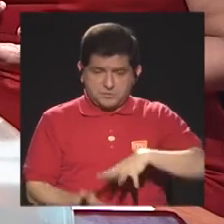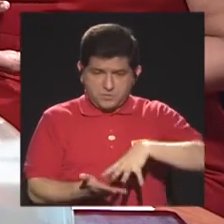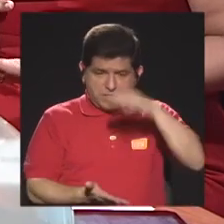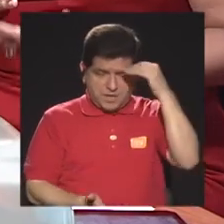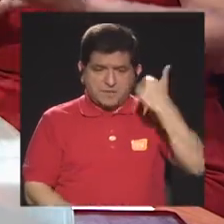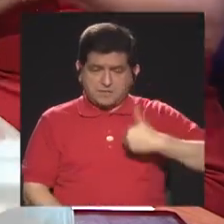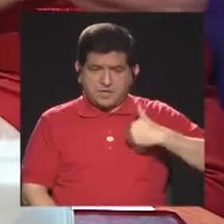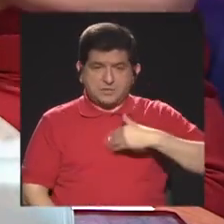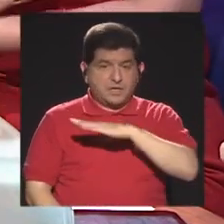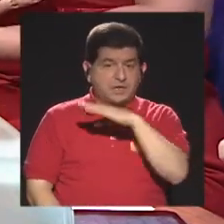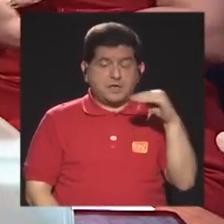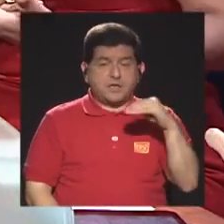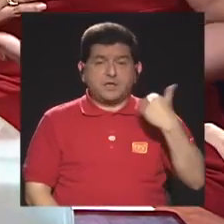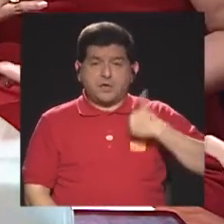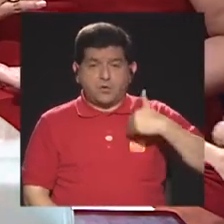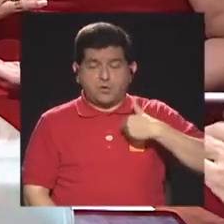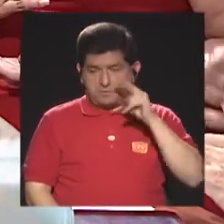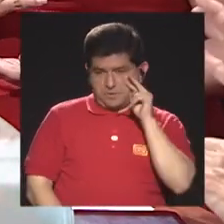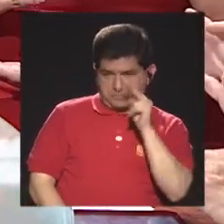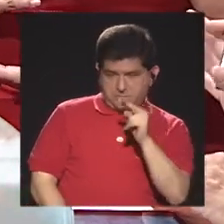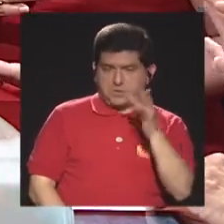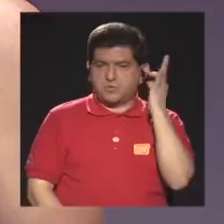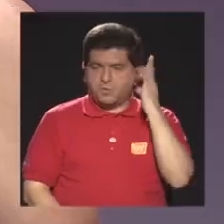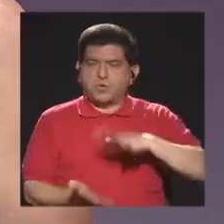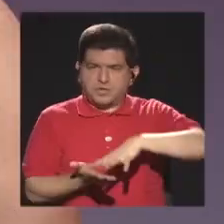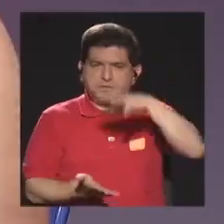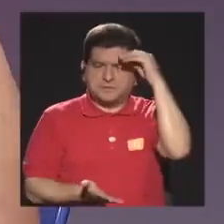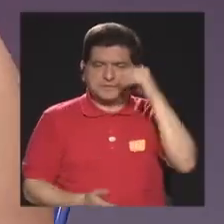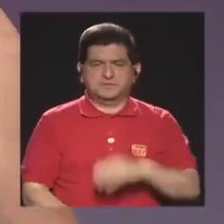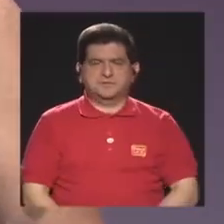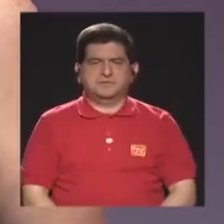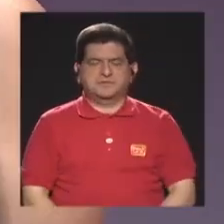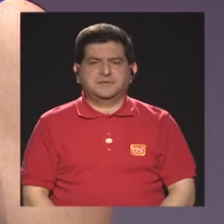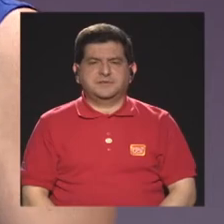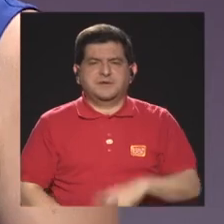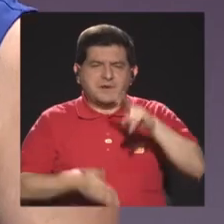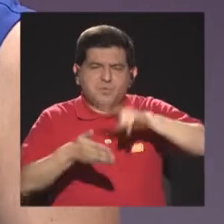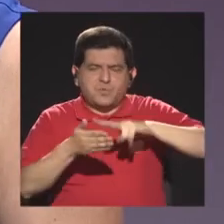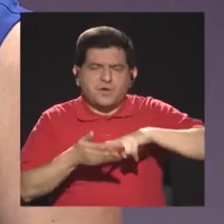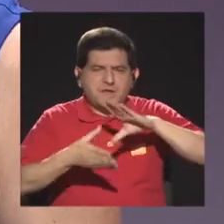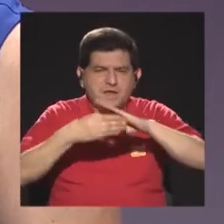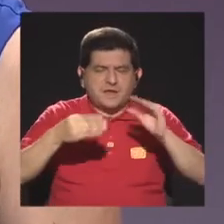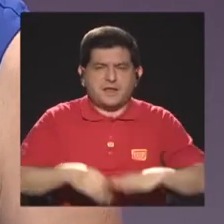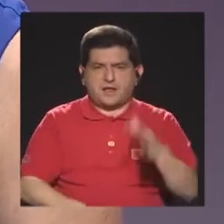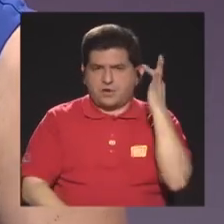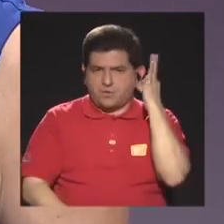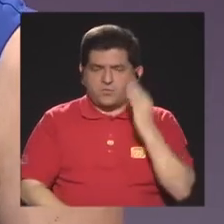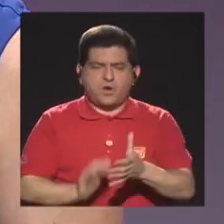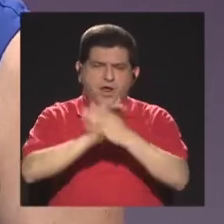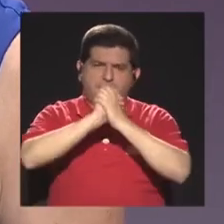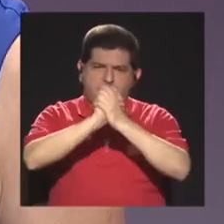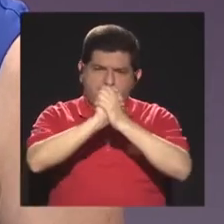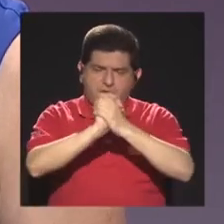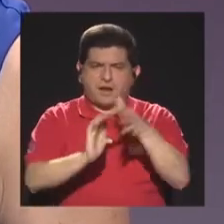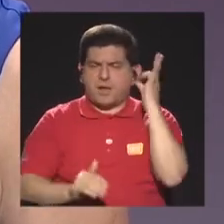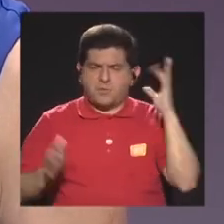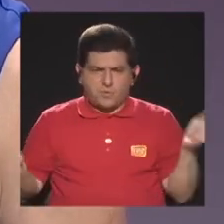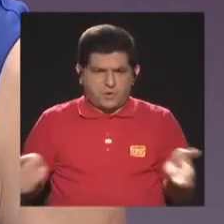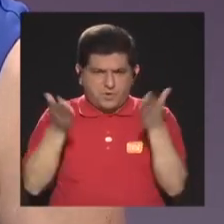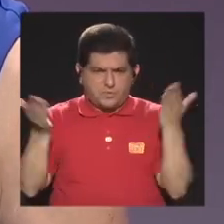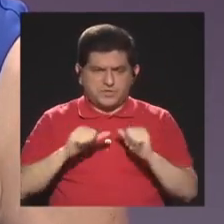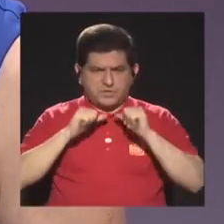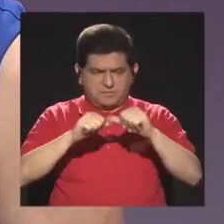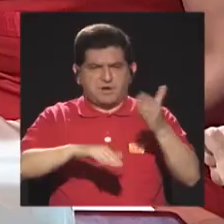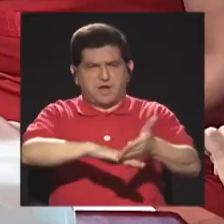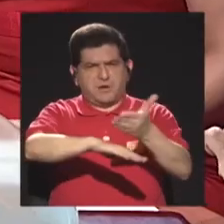los hombres, como los hombres aprenden de las mujeres. Correcto. Ya casi voy a leer este comentario, dice, como mujer, un aplauso a estas mujeres que nos motivan a seguir